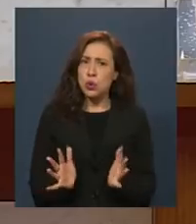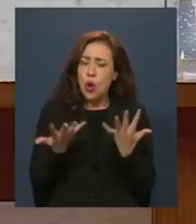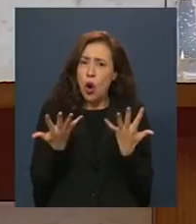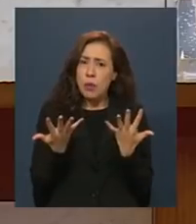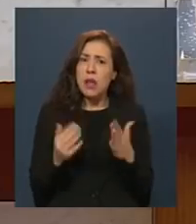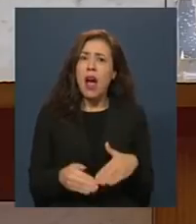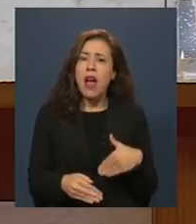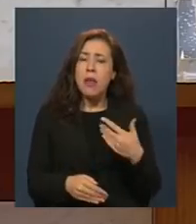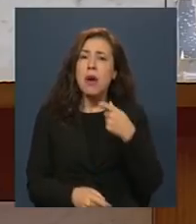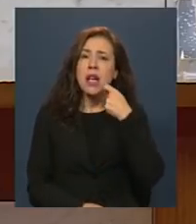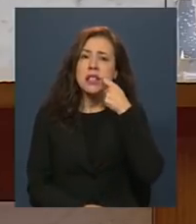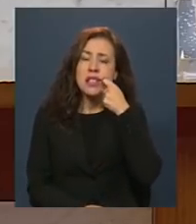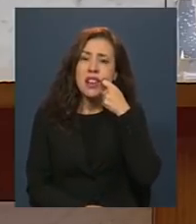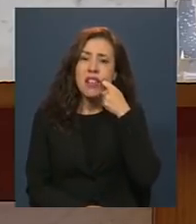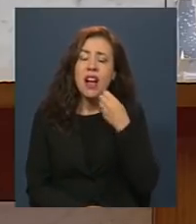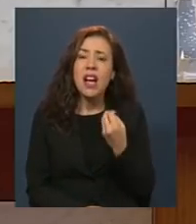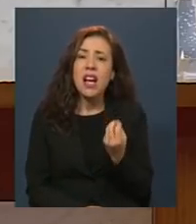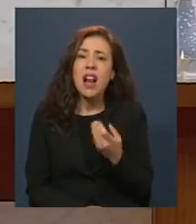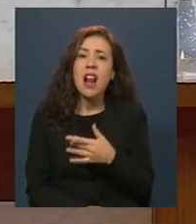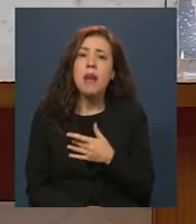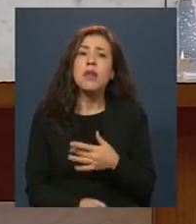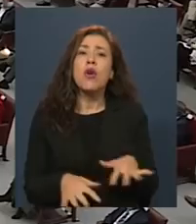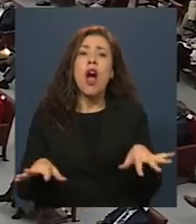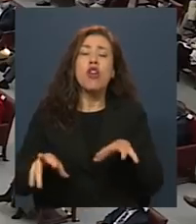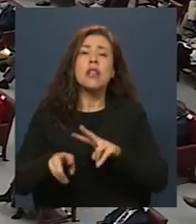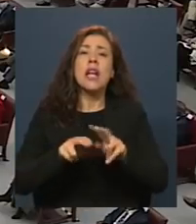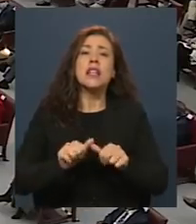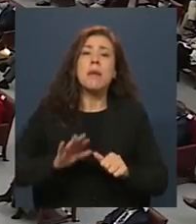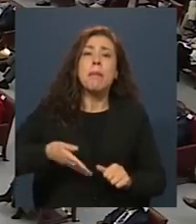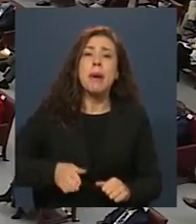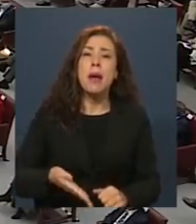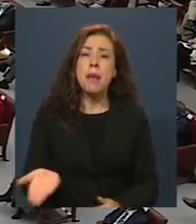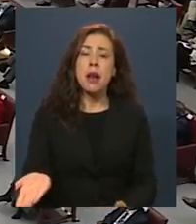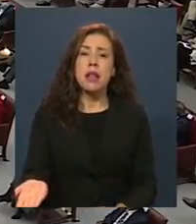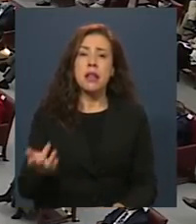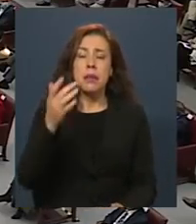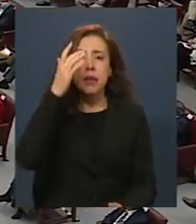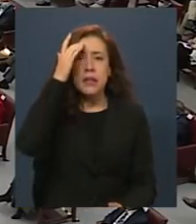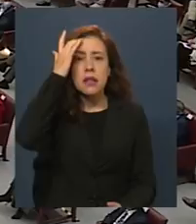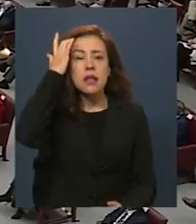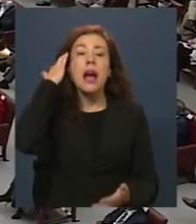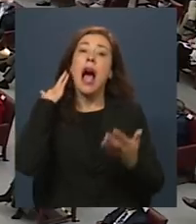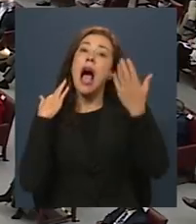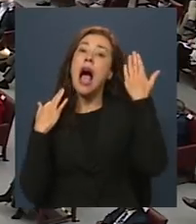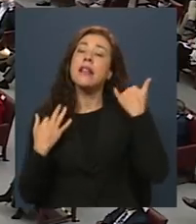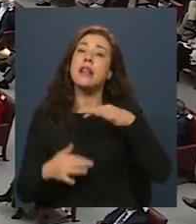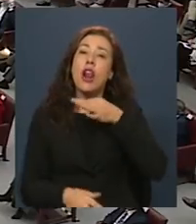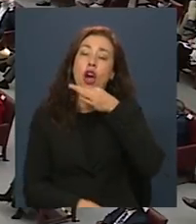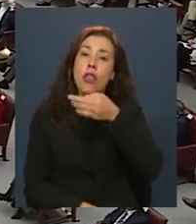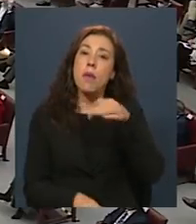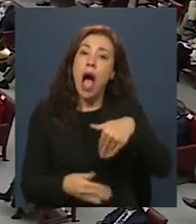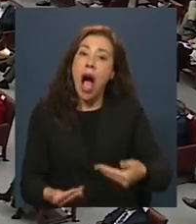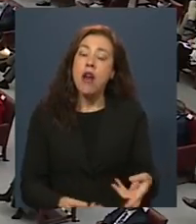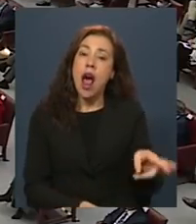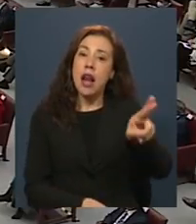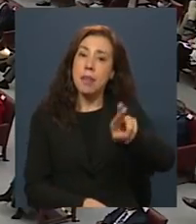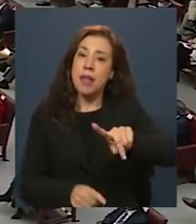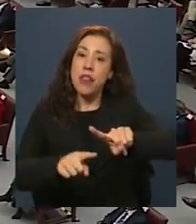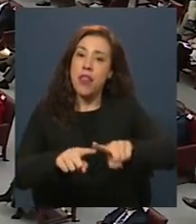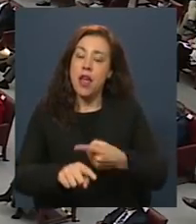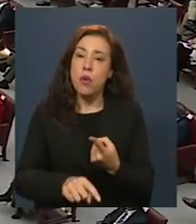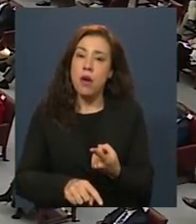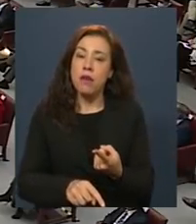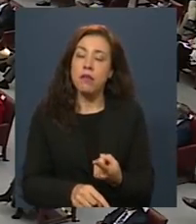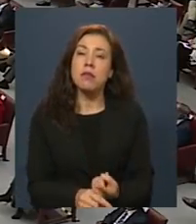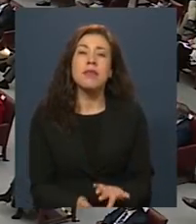luego a constituirse lamentablemente en una práctica acostumbrada. Lo dijimos en su momento y lo reiteramos hoy. Más